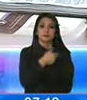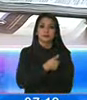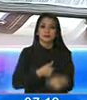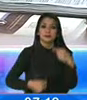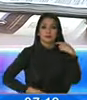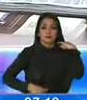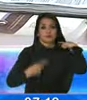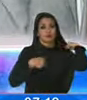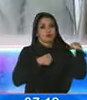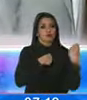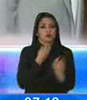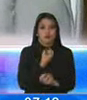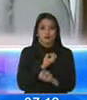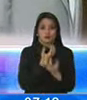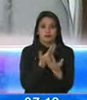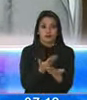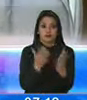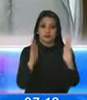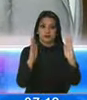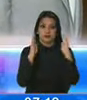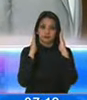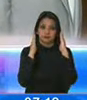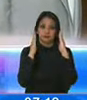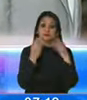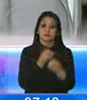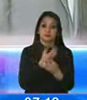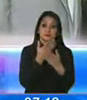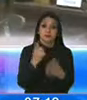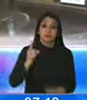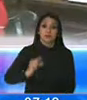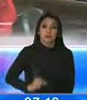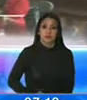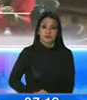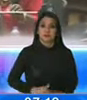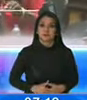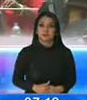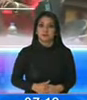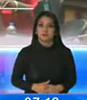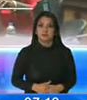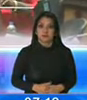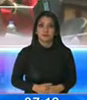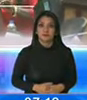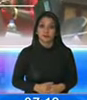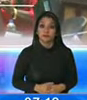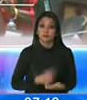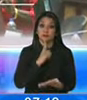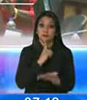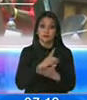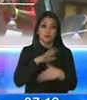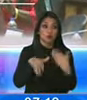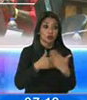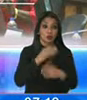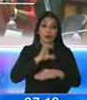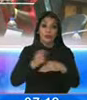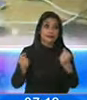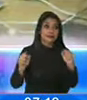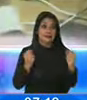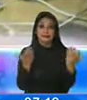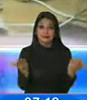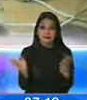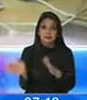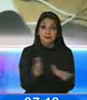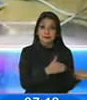y nosotros, por supuesto, estaremos atentos para llevarle estos detalles en el transcurso de las próximas horas. Sin duda, Andrés, expectantes todo el país. ¿Qué